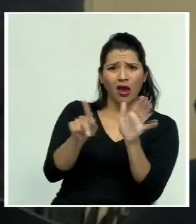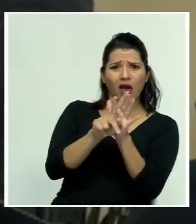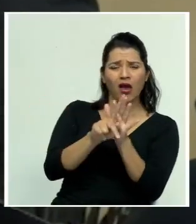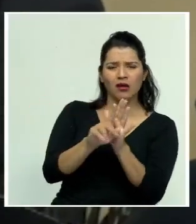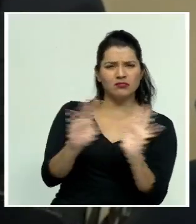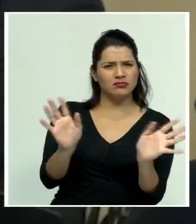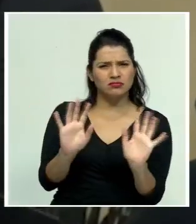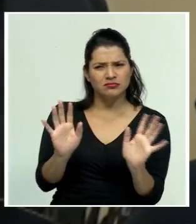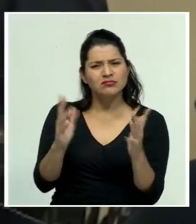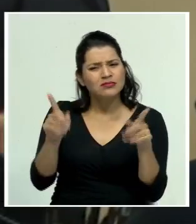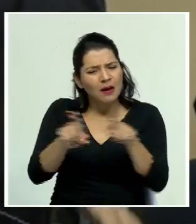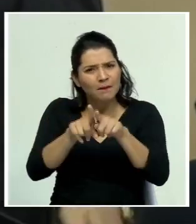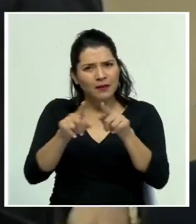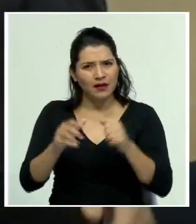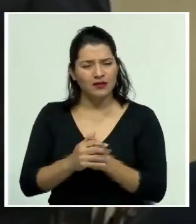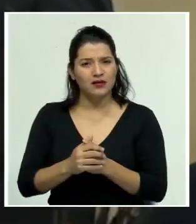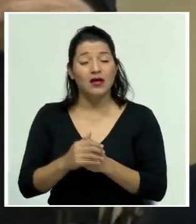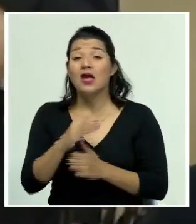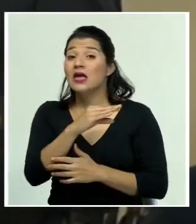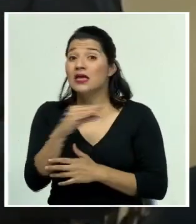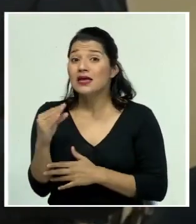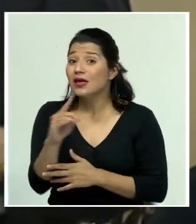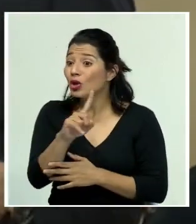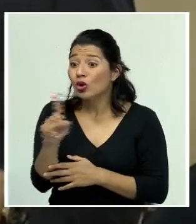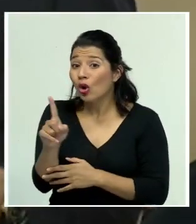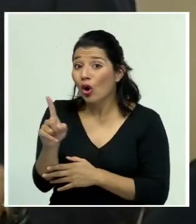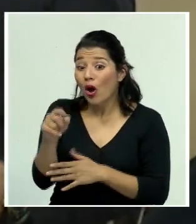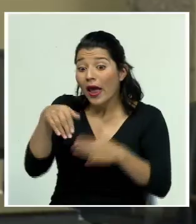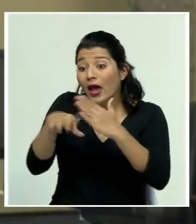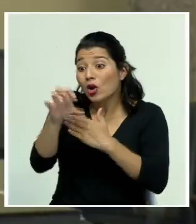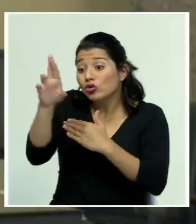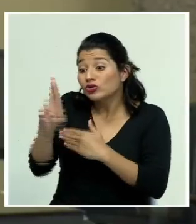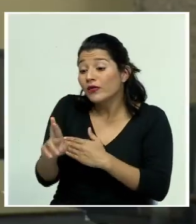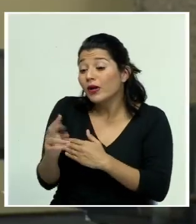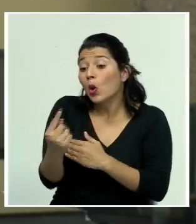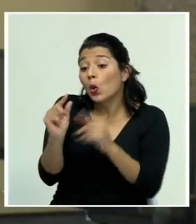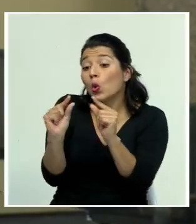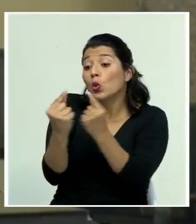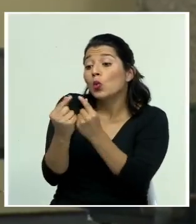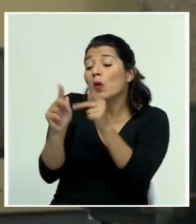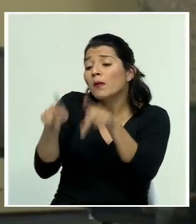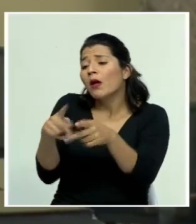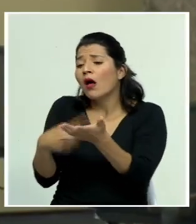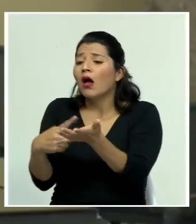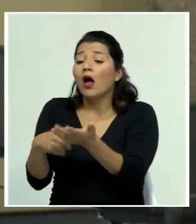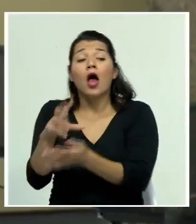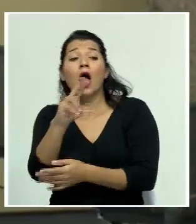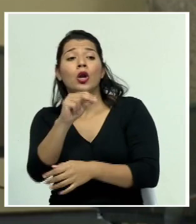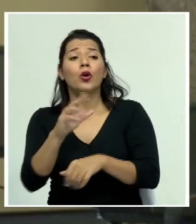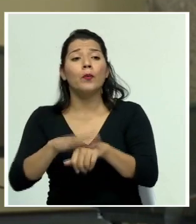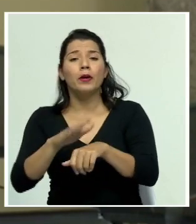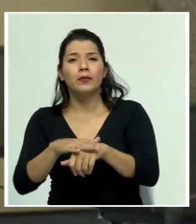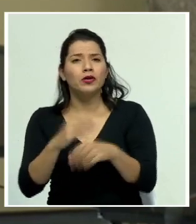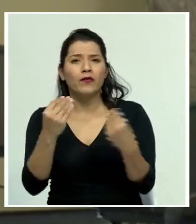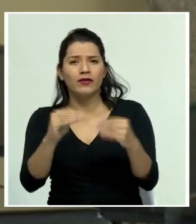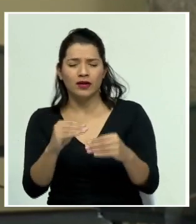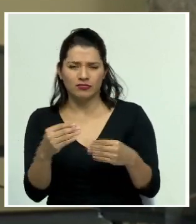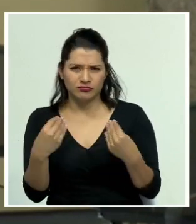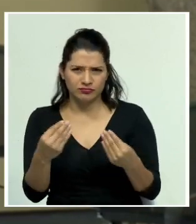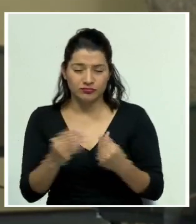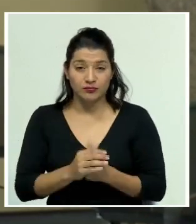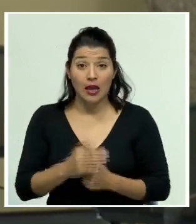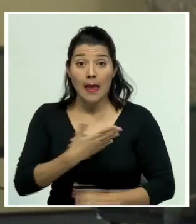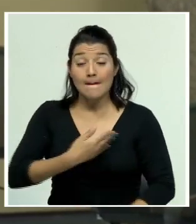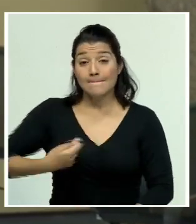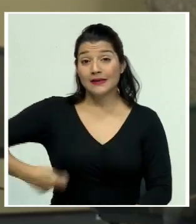le corresponde a un grupo de personas decir, no se la registro. El presidente aseguró